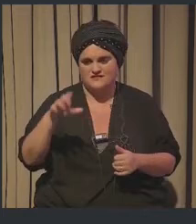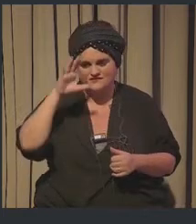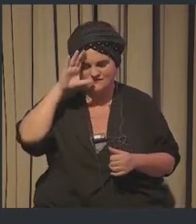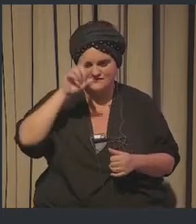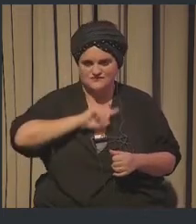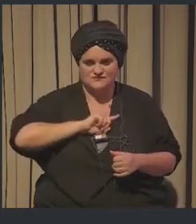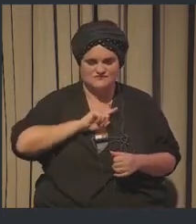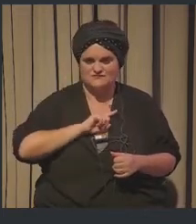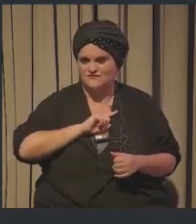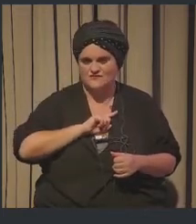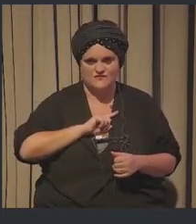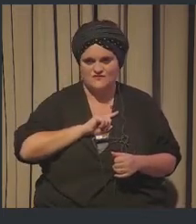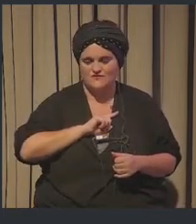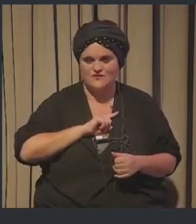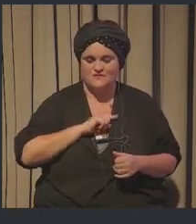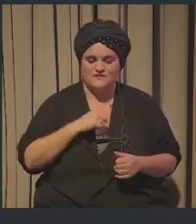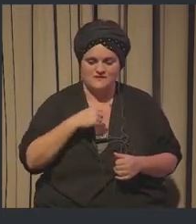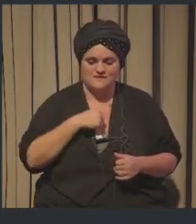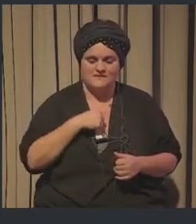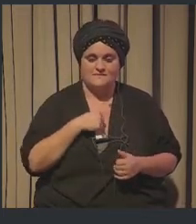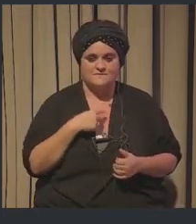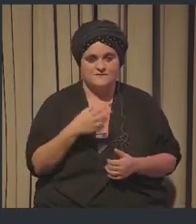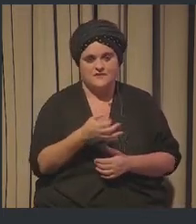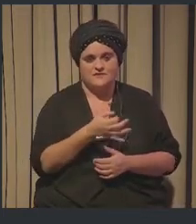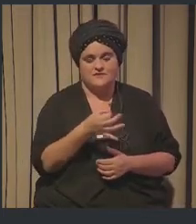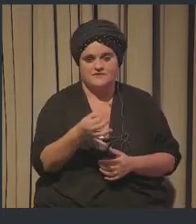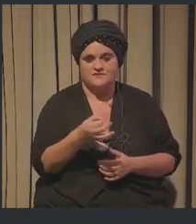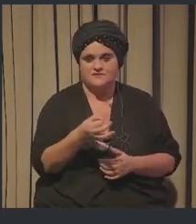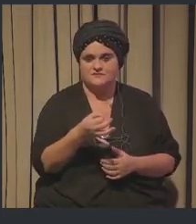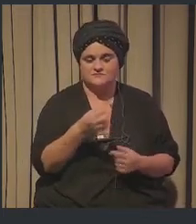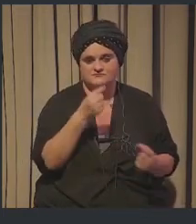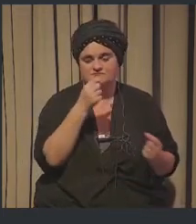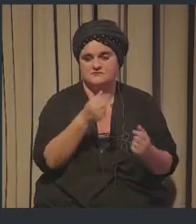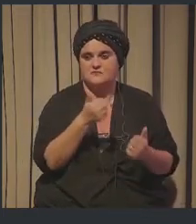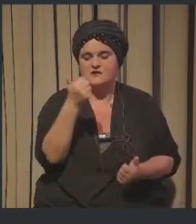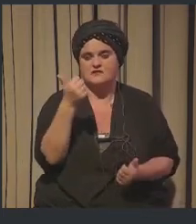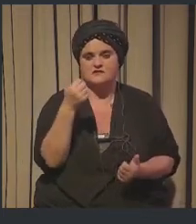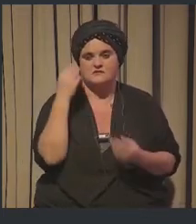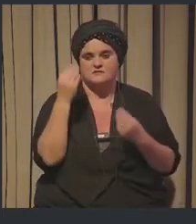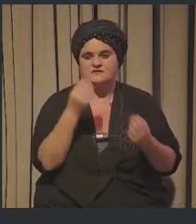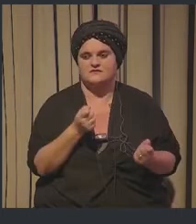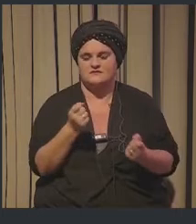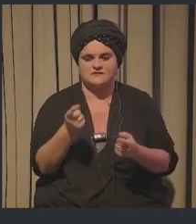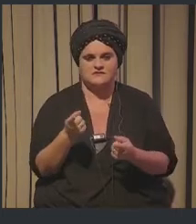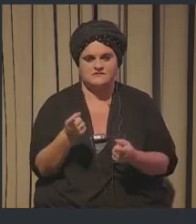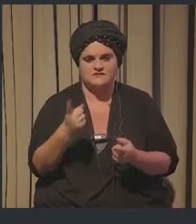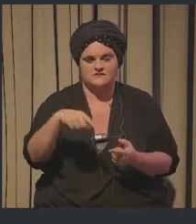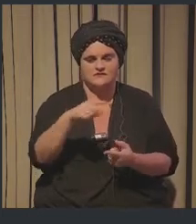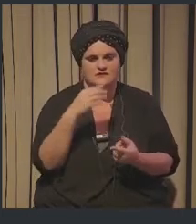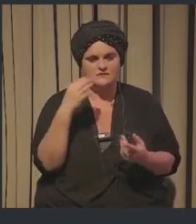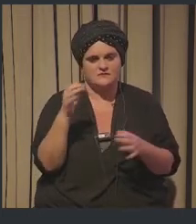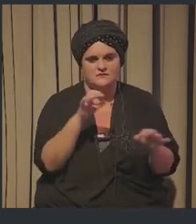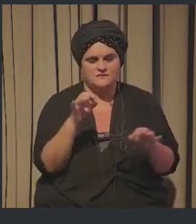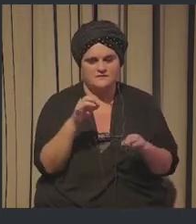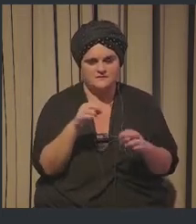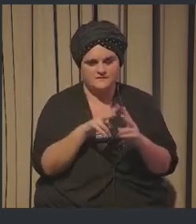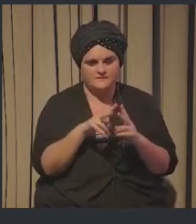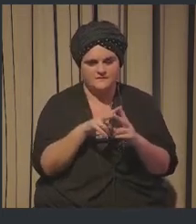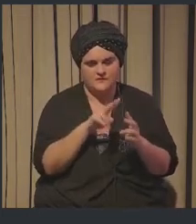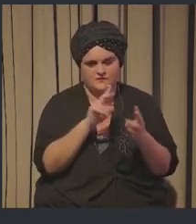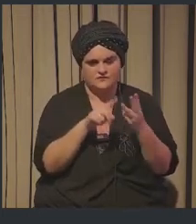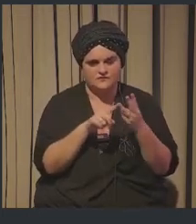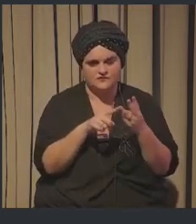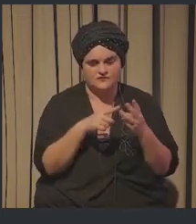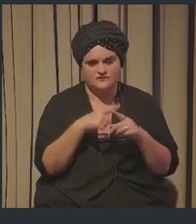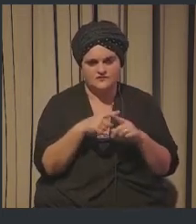la pregunta, pero era más cierto y más preciso y le daba algo en que pensar. ¿Estás preparado para ambas cosas o para las tres?